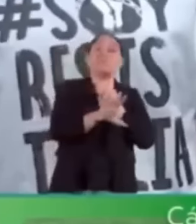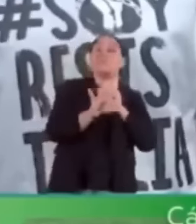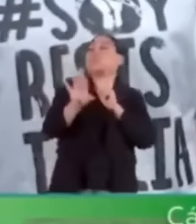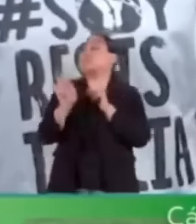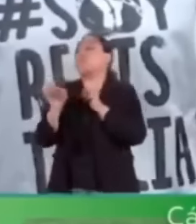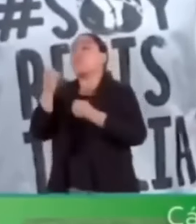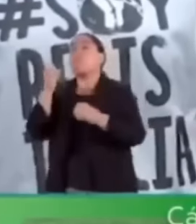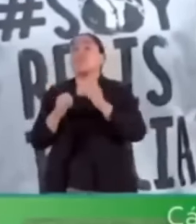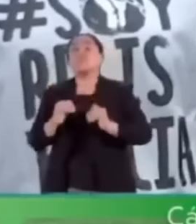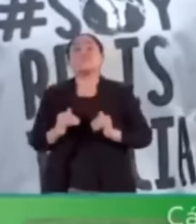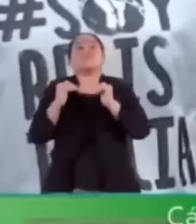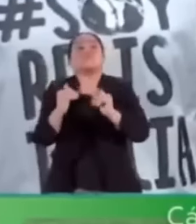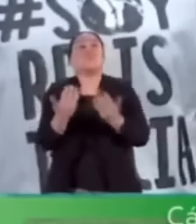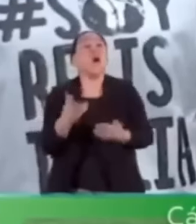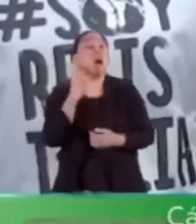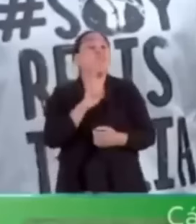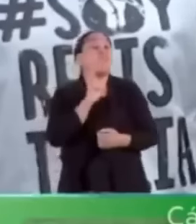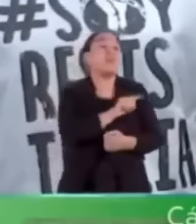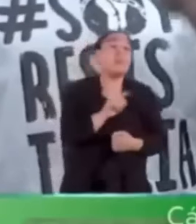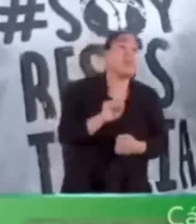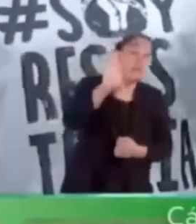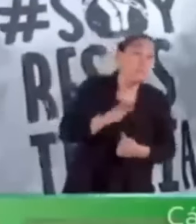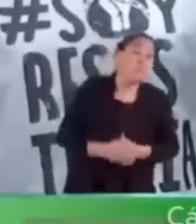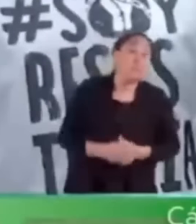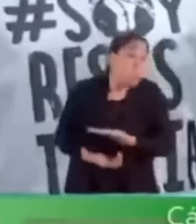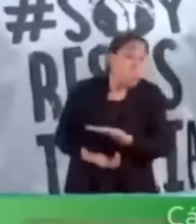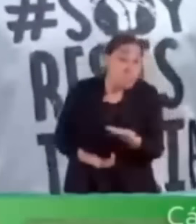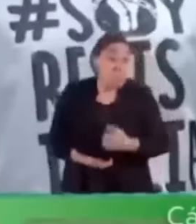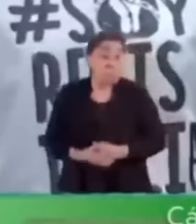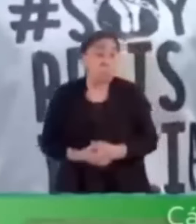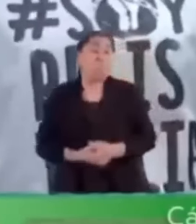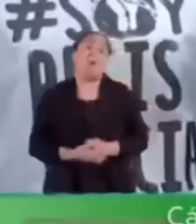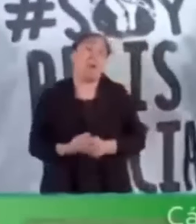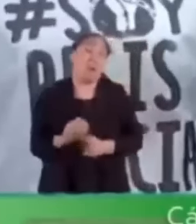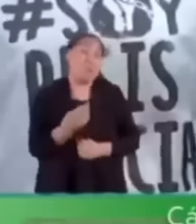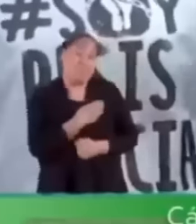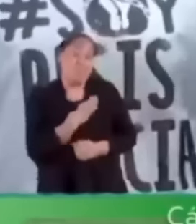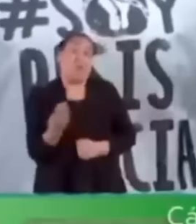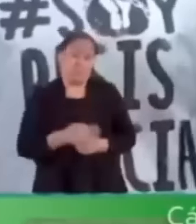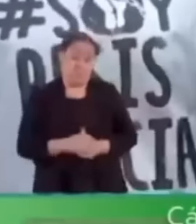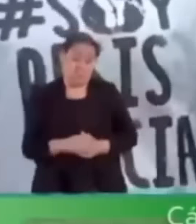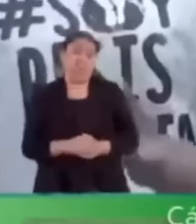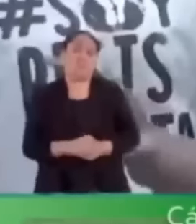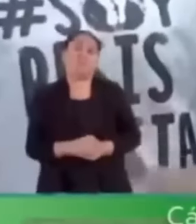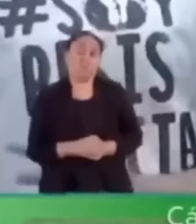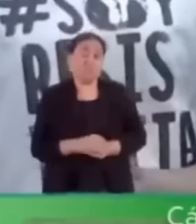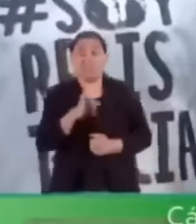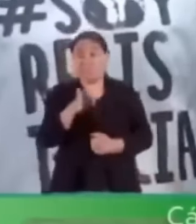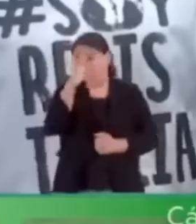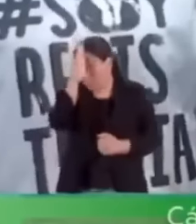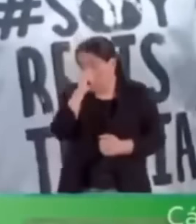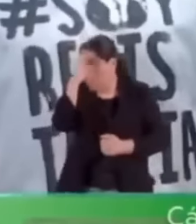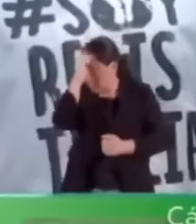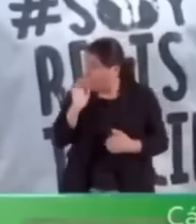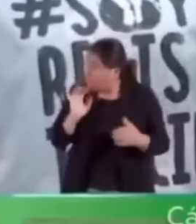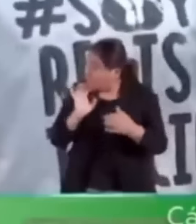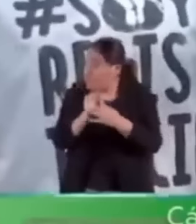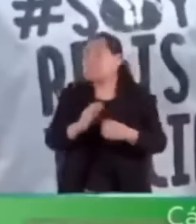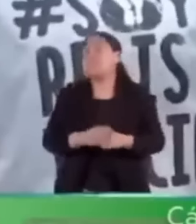la de esta reforma, no se toca. Porque dice que Morena hoy está pagando a los magistrados del